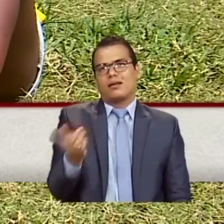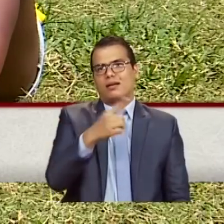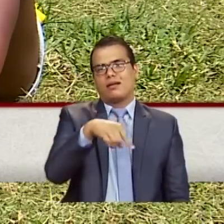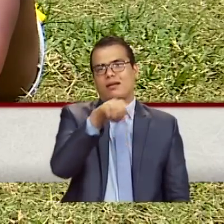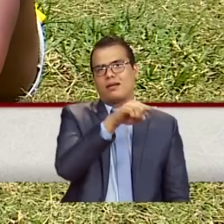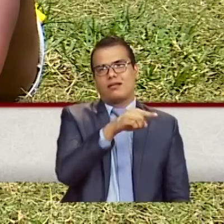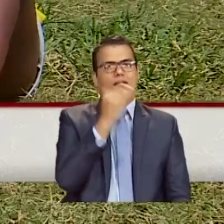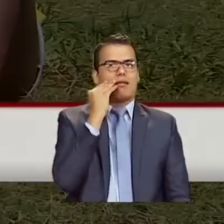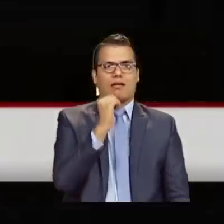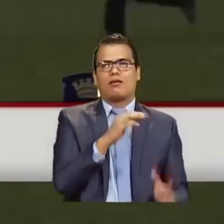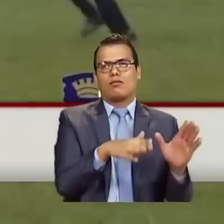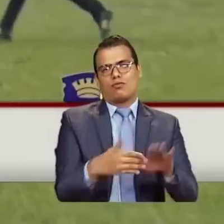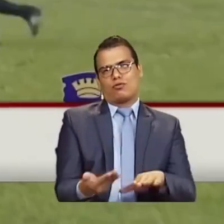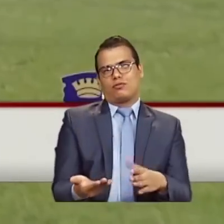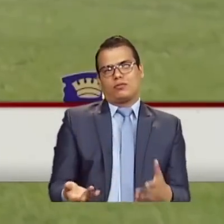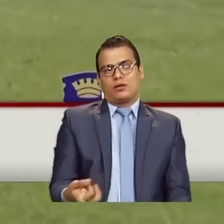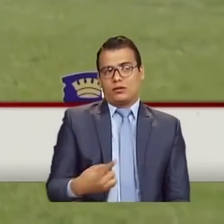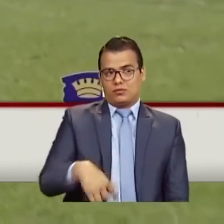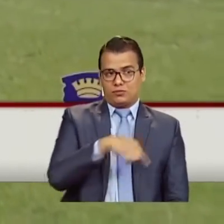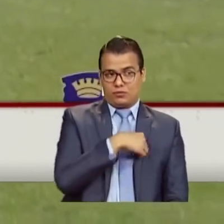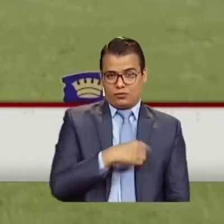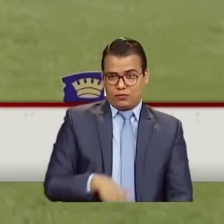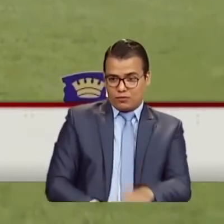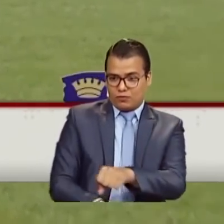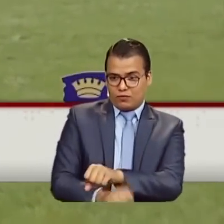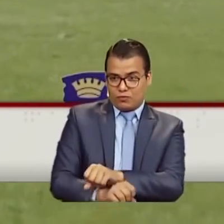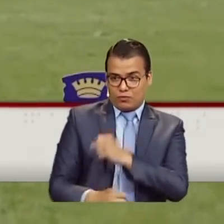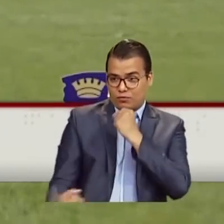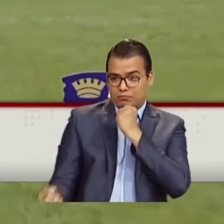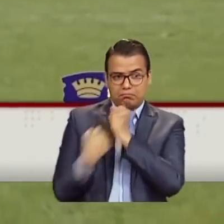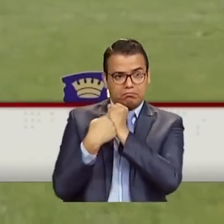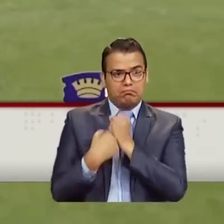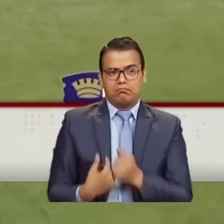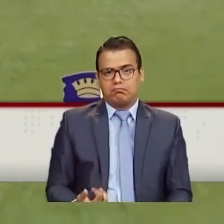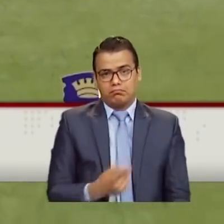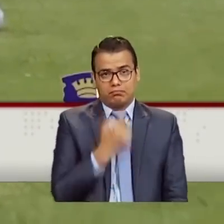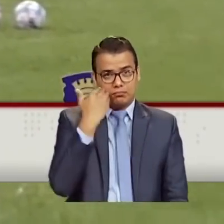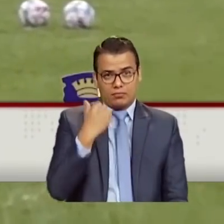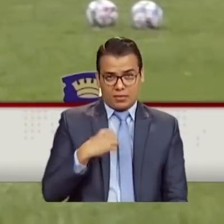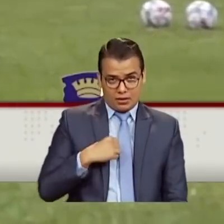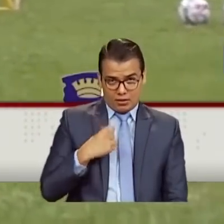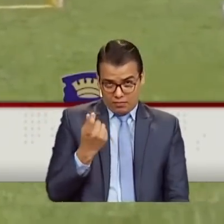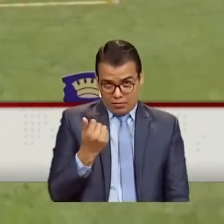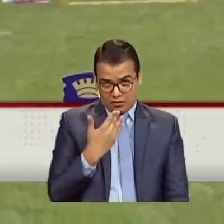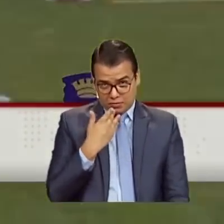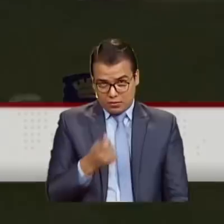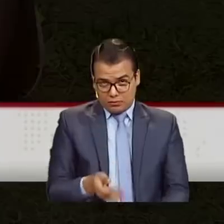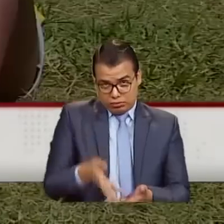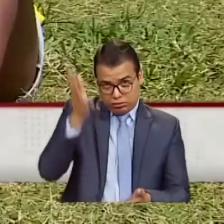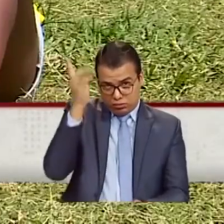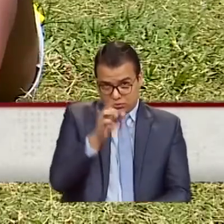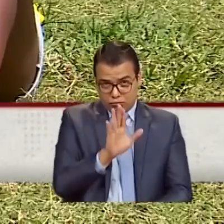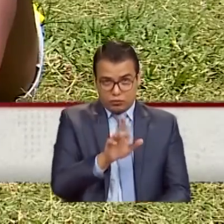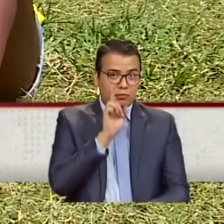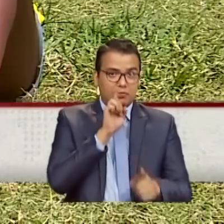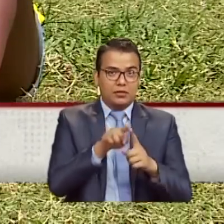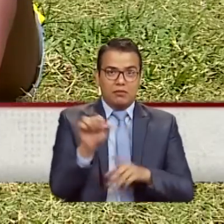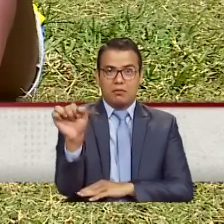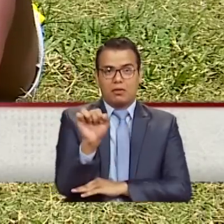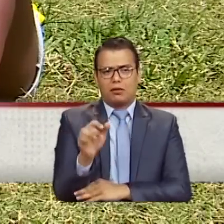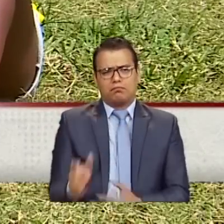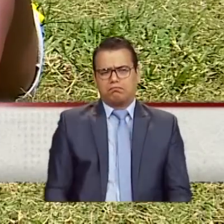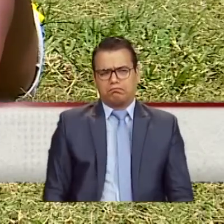apoyo suficiente al fútbol femenino. No tenía tampoco pues los recursos para ella tener un vehículo, porque para muchos colombianos y nosotras